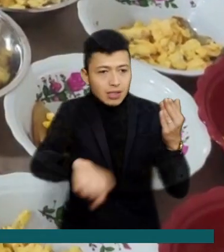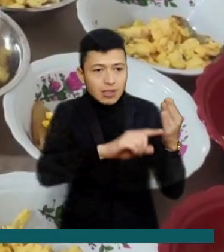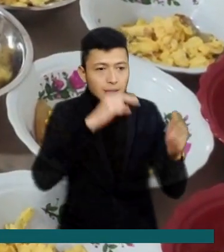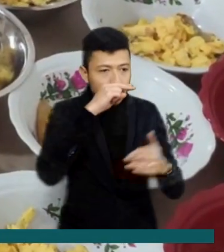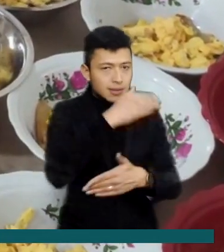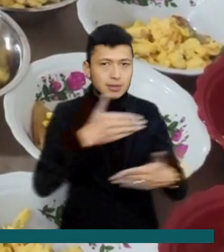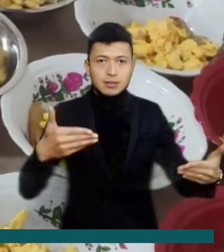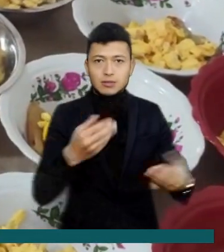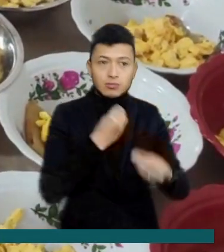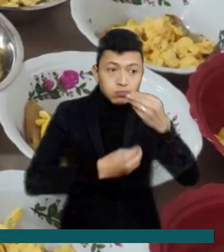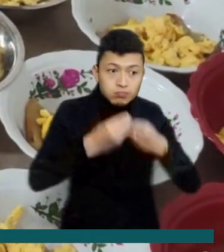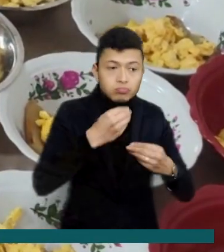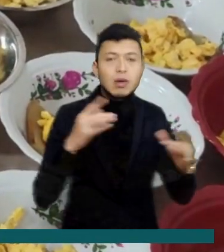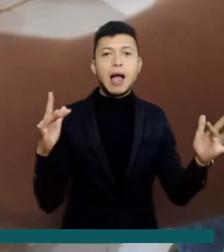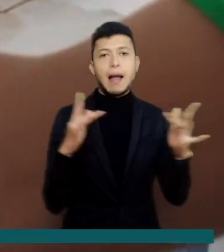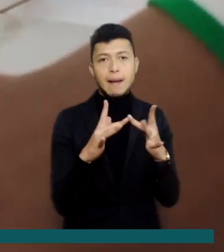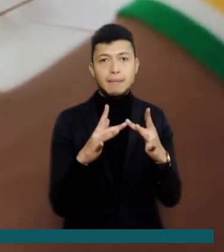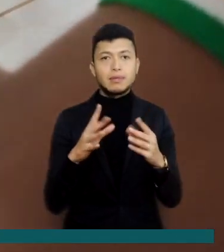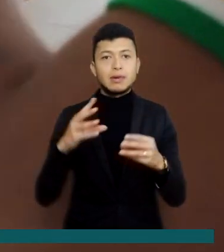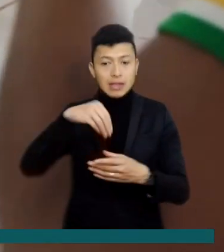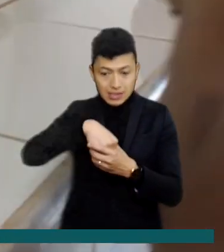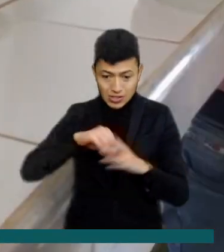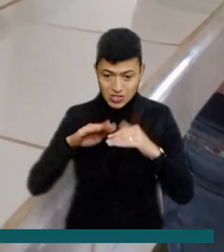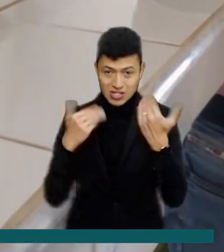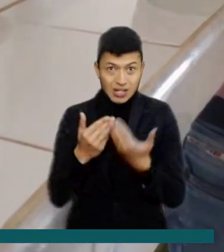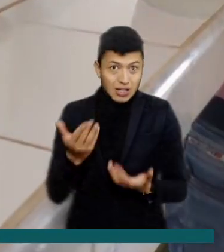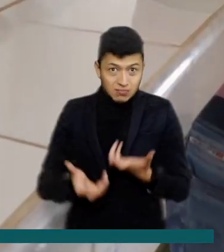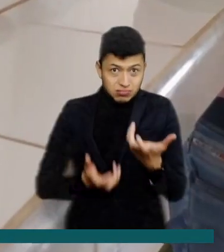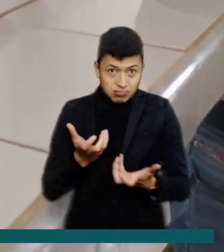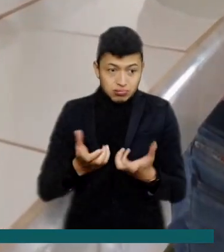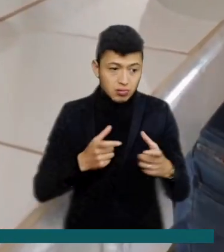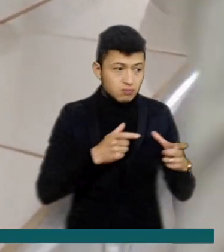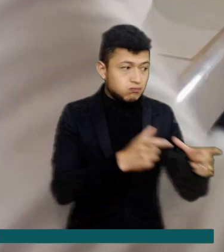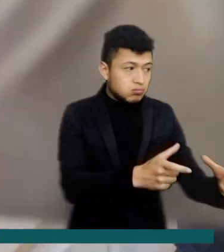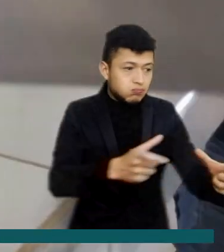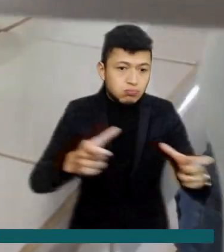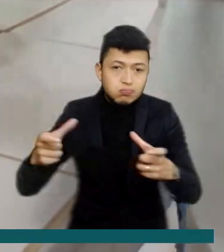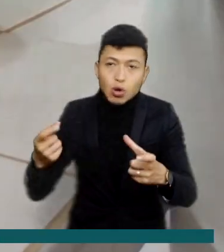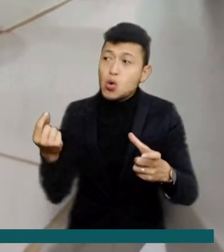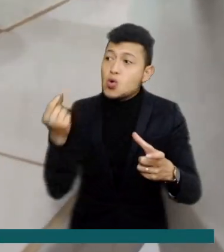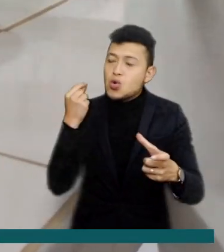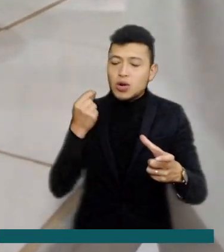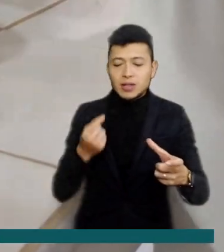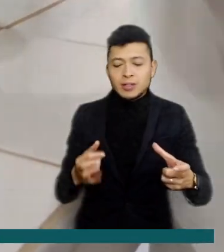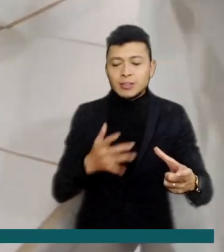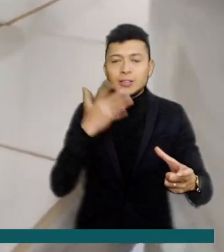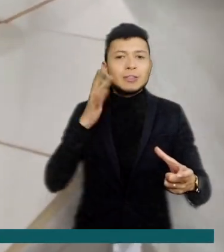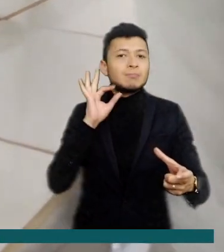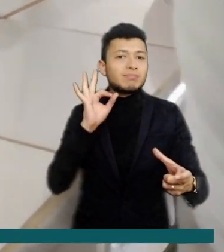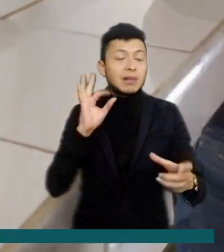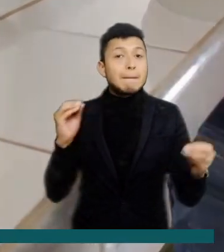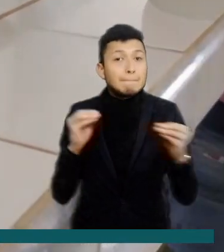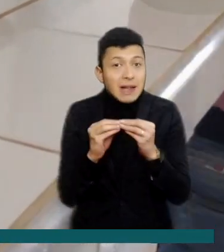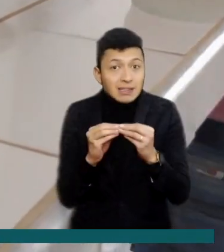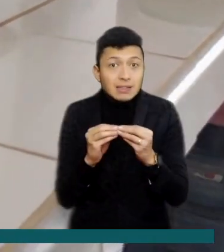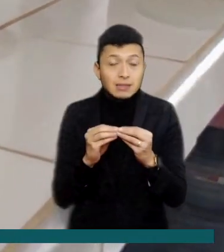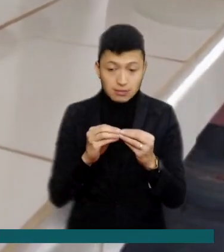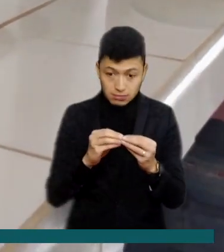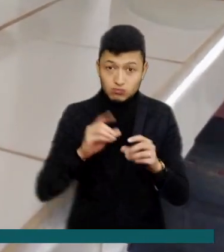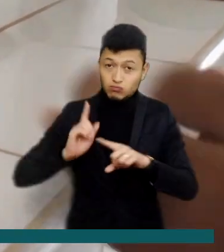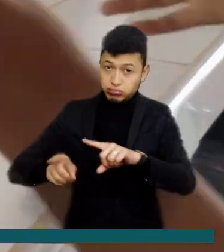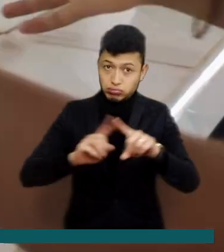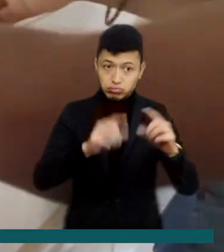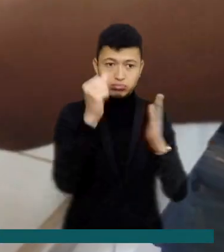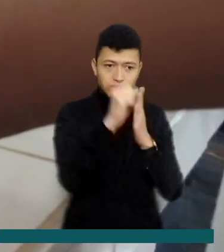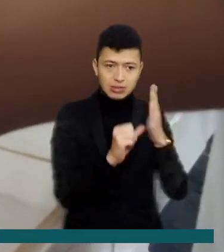pequeños y al ser preparadas en los centros educativos, los alimentos en las mesas son frescos, además de ofrecer menús variados por